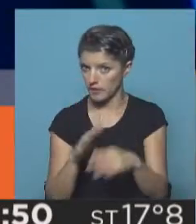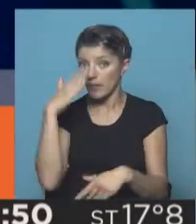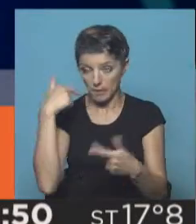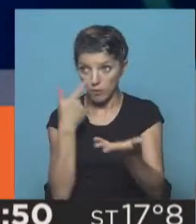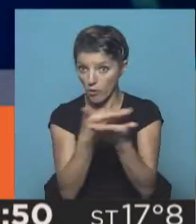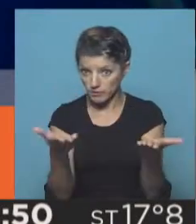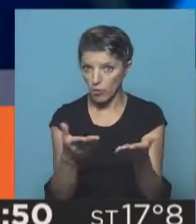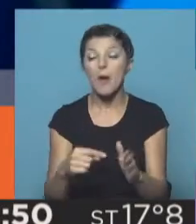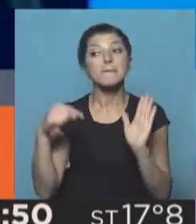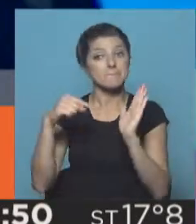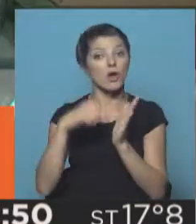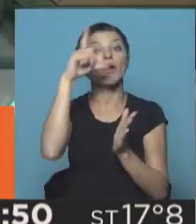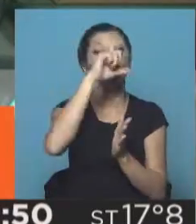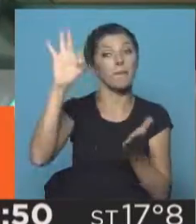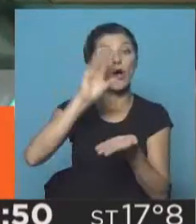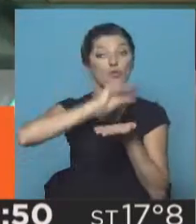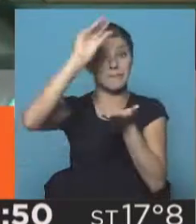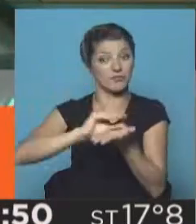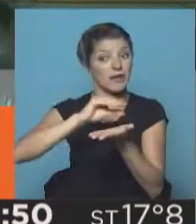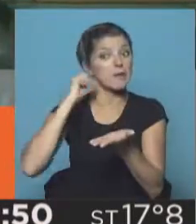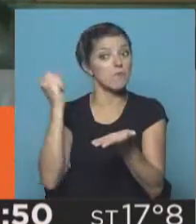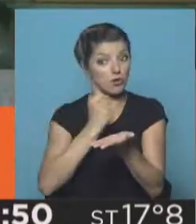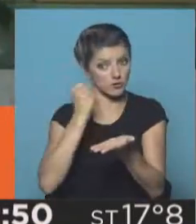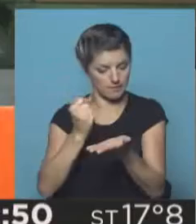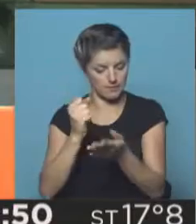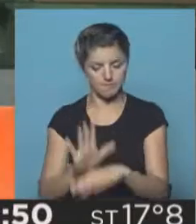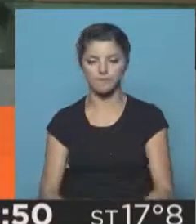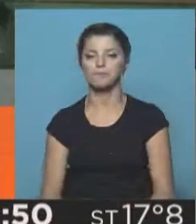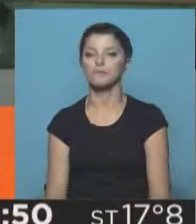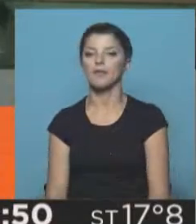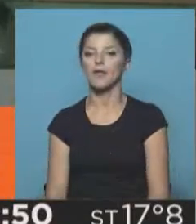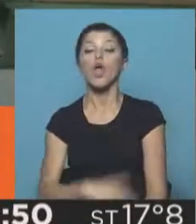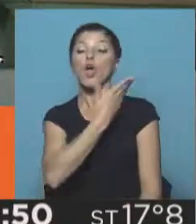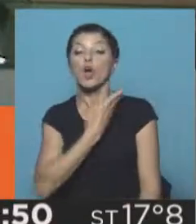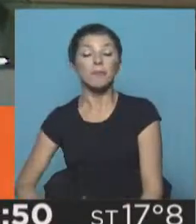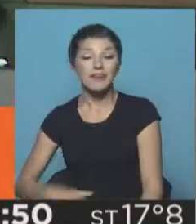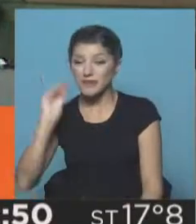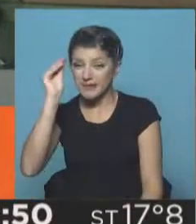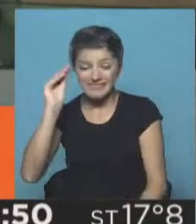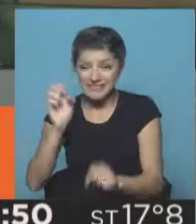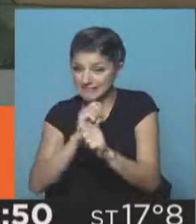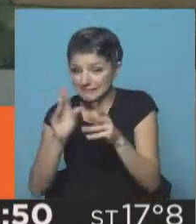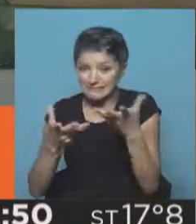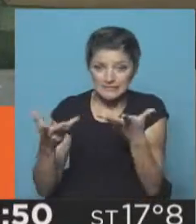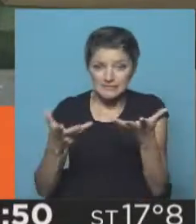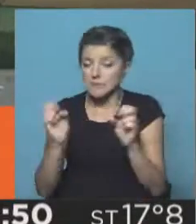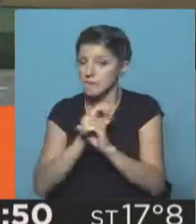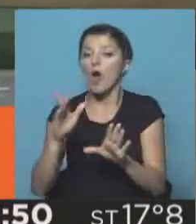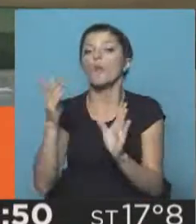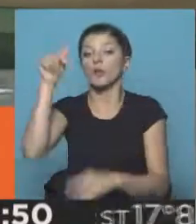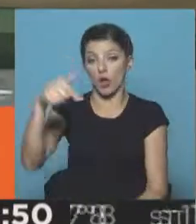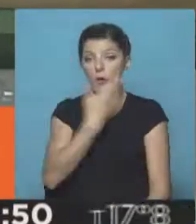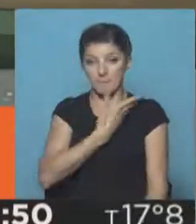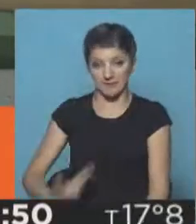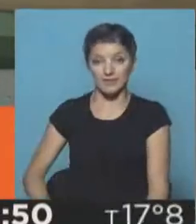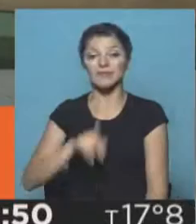es un banco de inversión de los más fuertes. El gobierno de Brasil está al borde del abismo, porque Temer, ahora el señor Odebrecht,